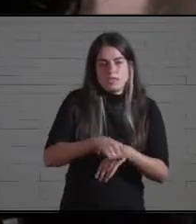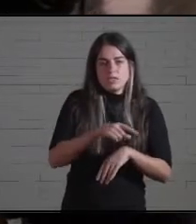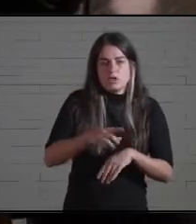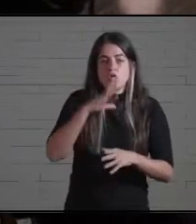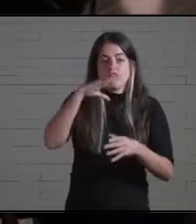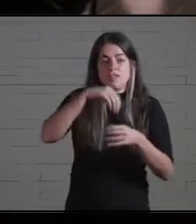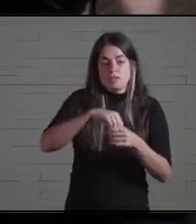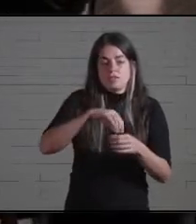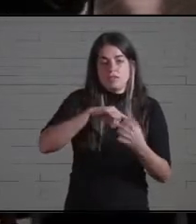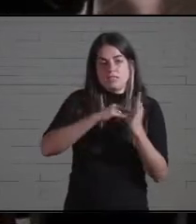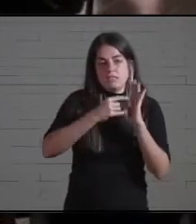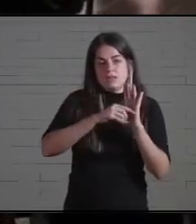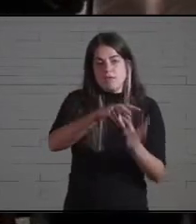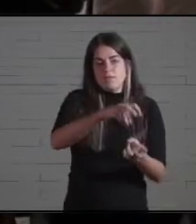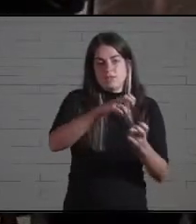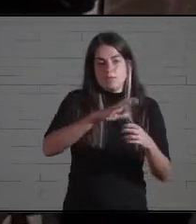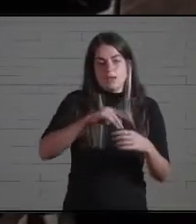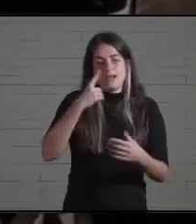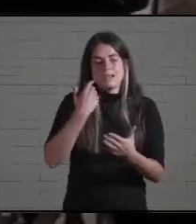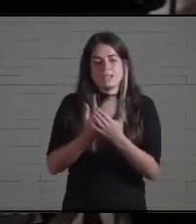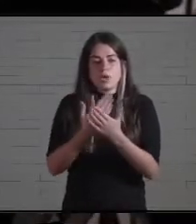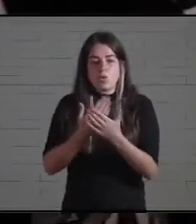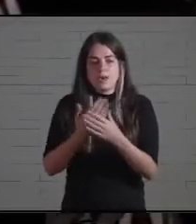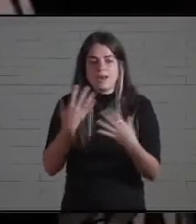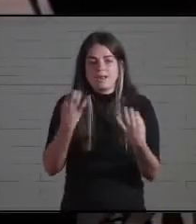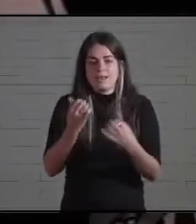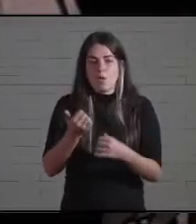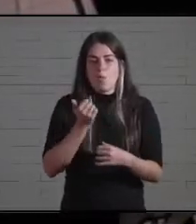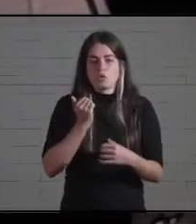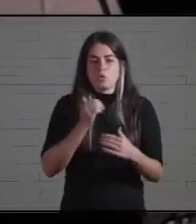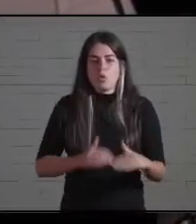fiscal para asegurar la igualdad de oportunidades,